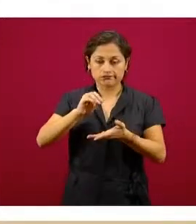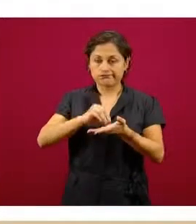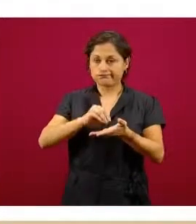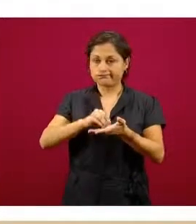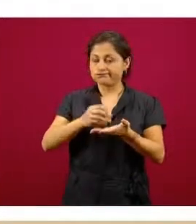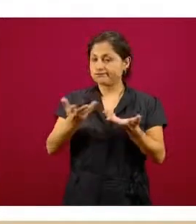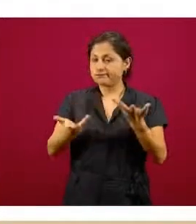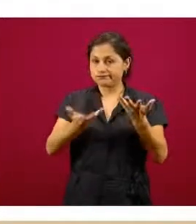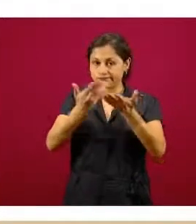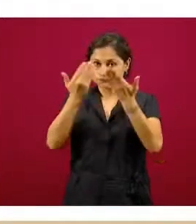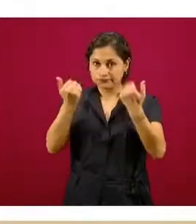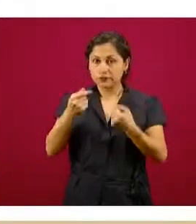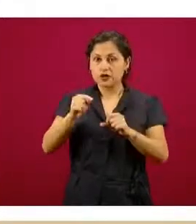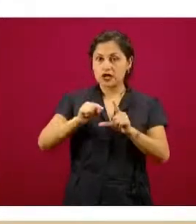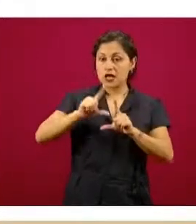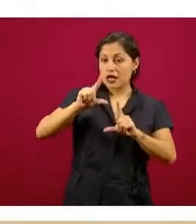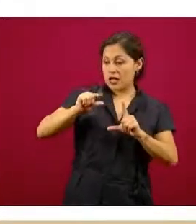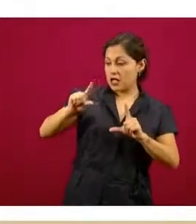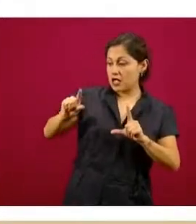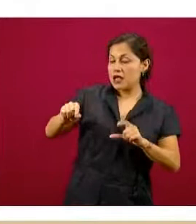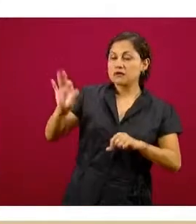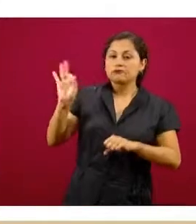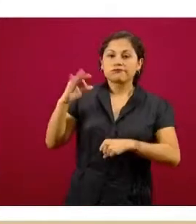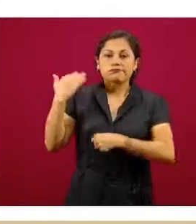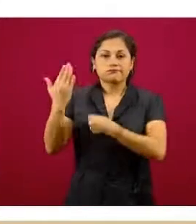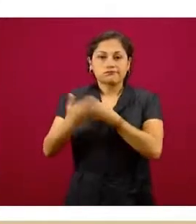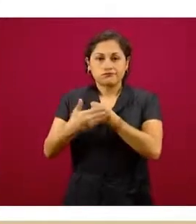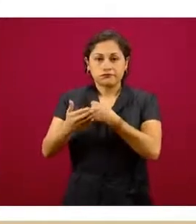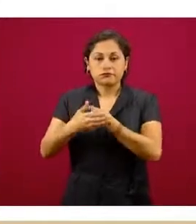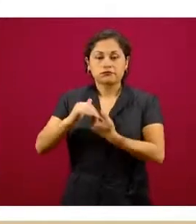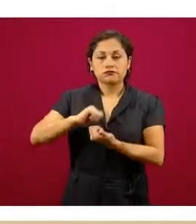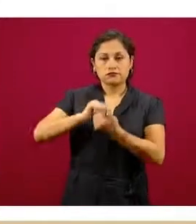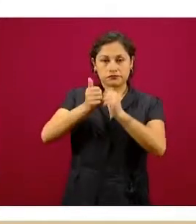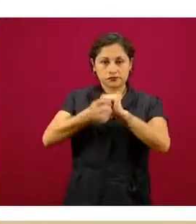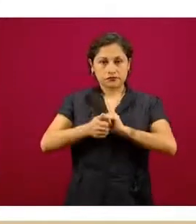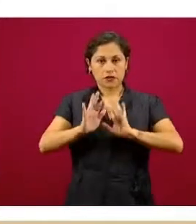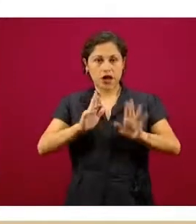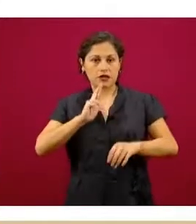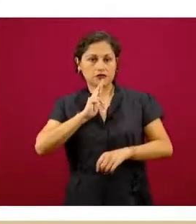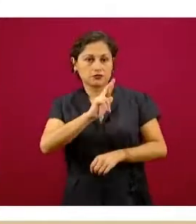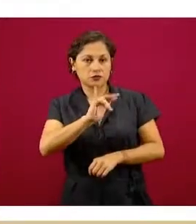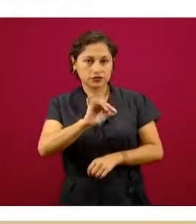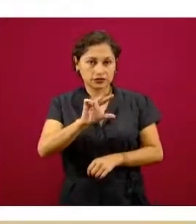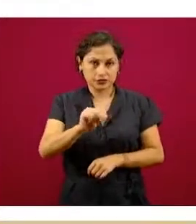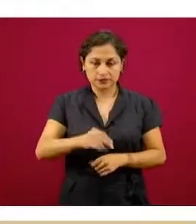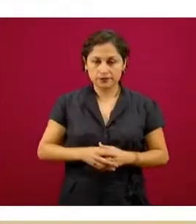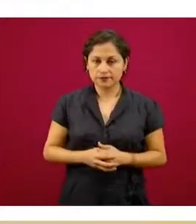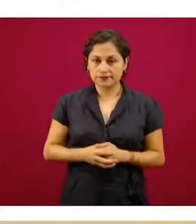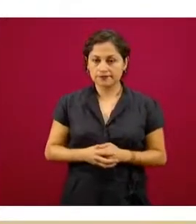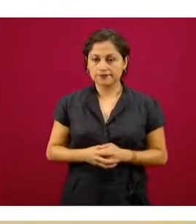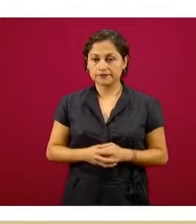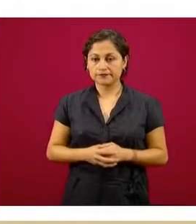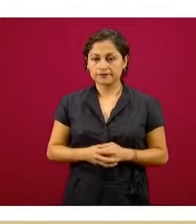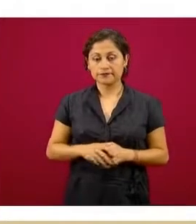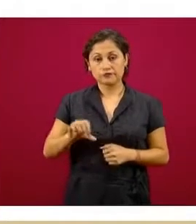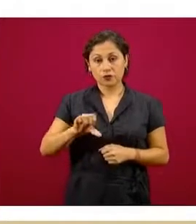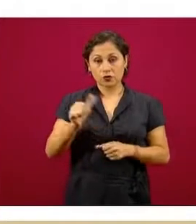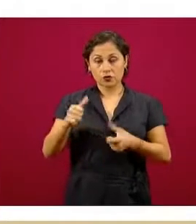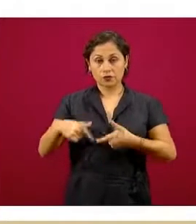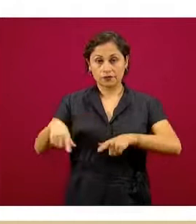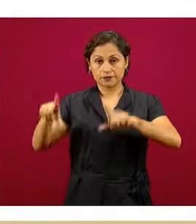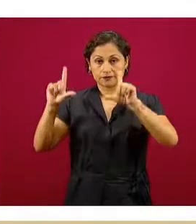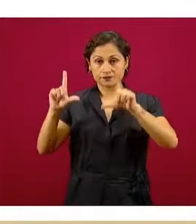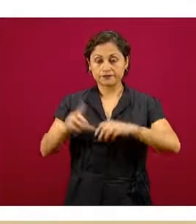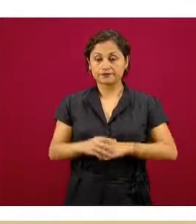de estas en los siguientes días una vez que se vayan confirmando. Veamos la siguiente diapositiva. Es